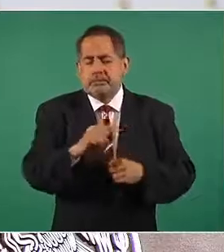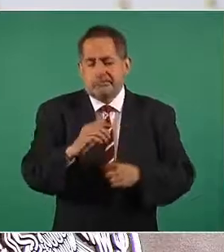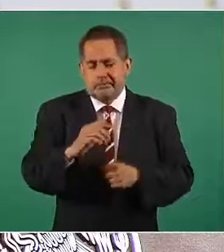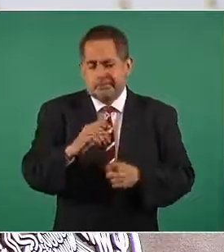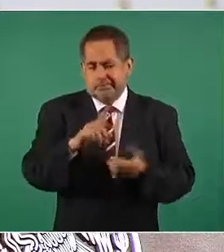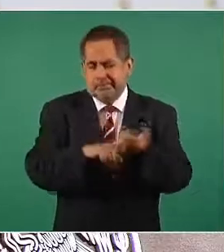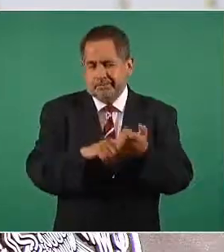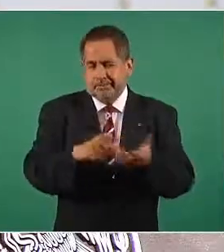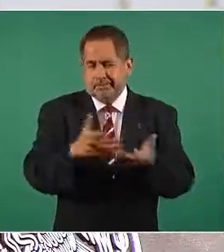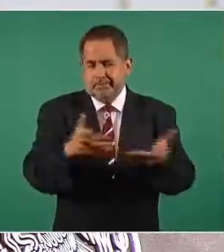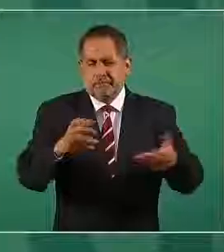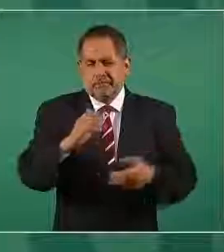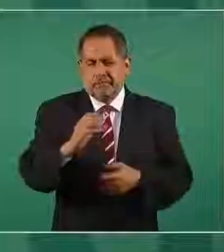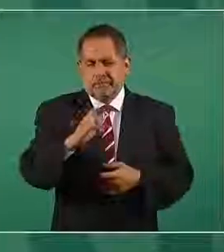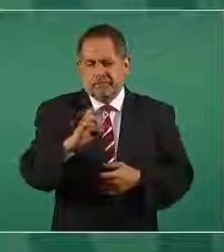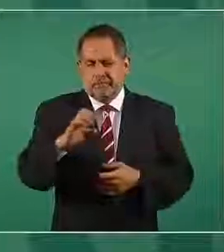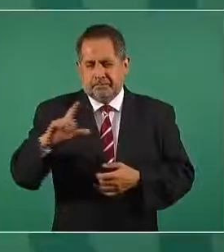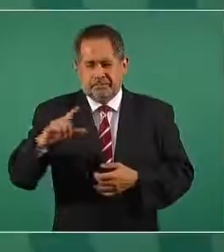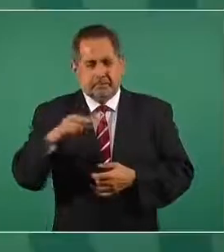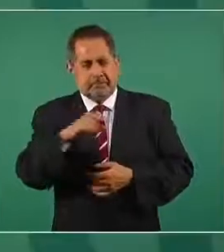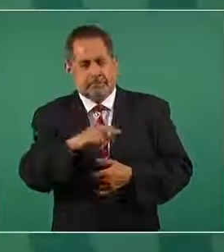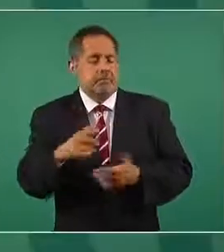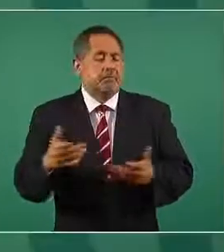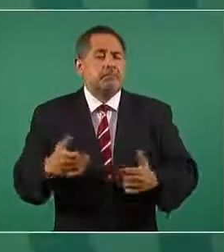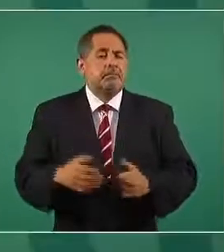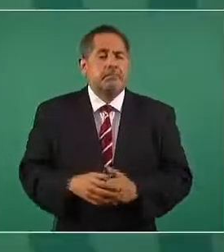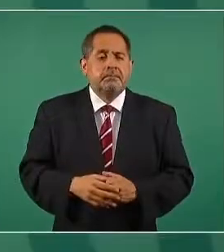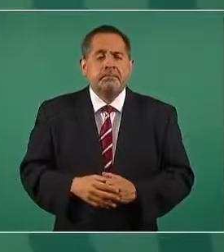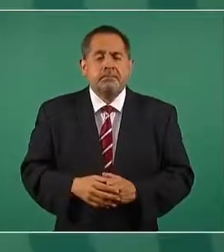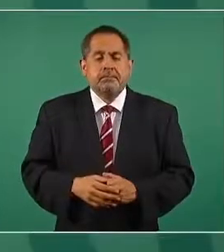En que se